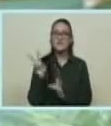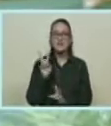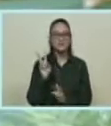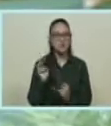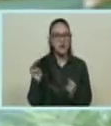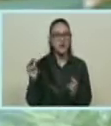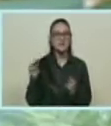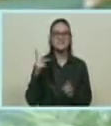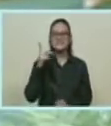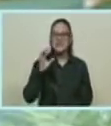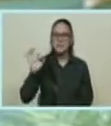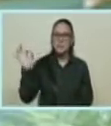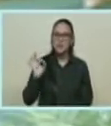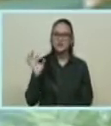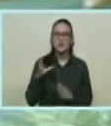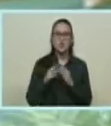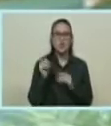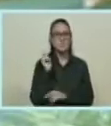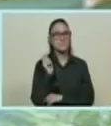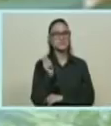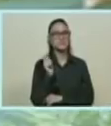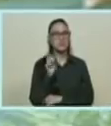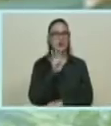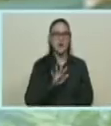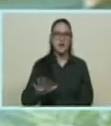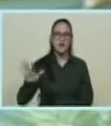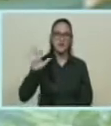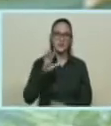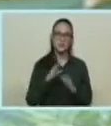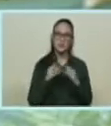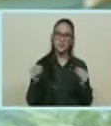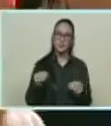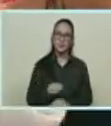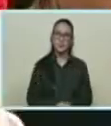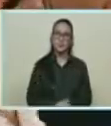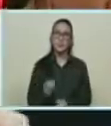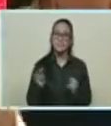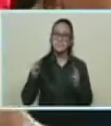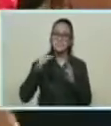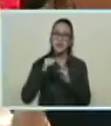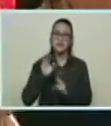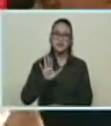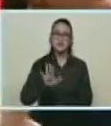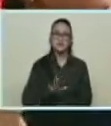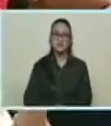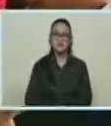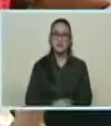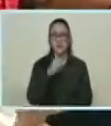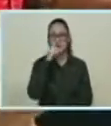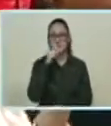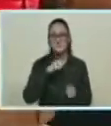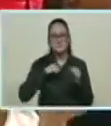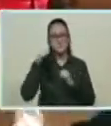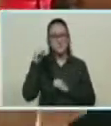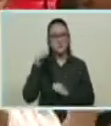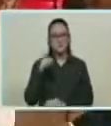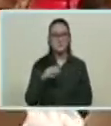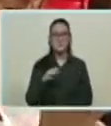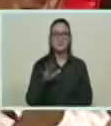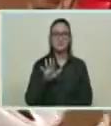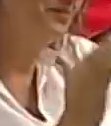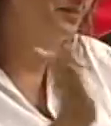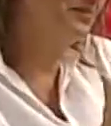a 100% de pensionados y pensionadas. Esa es la meta. Pensión 100%.